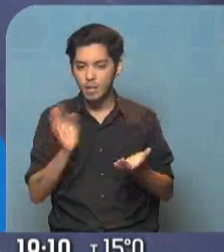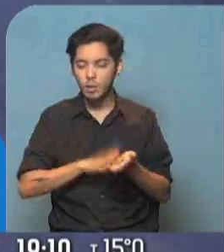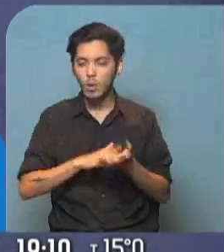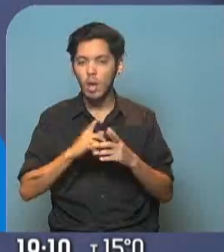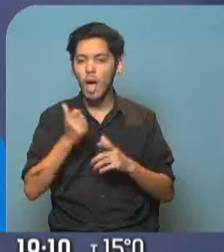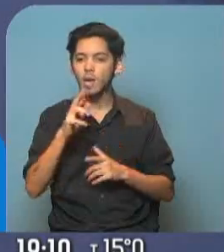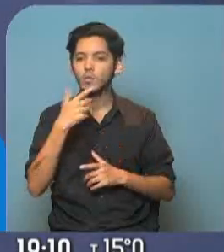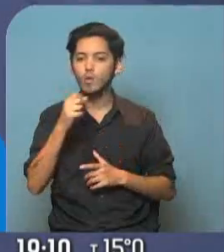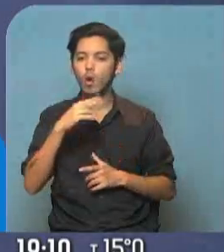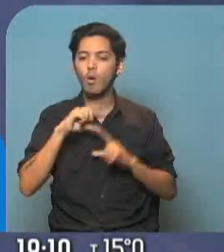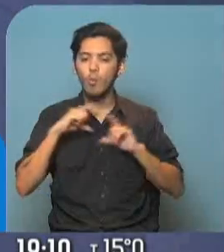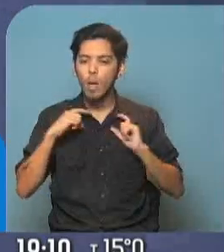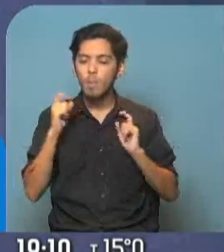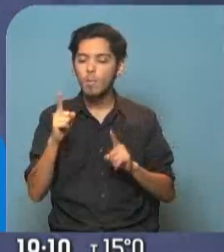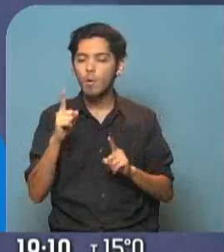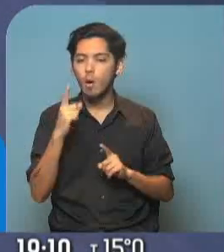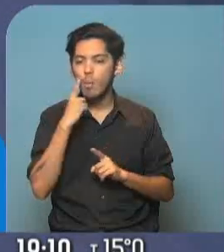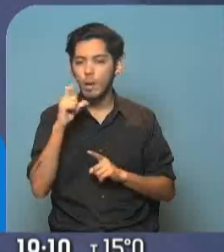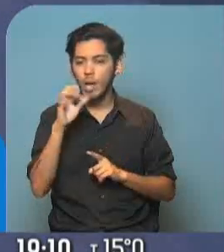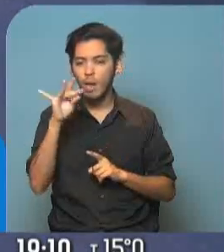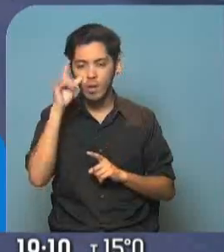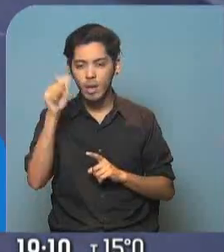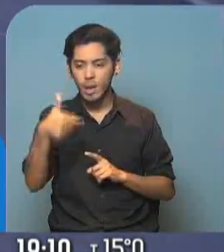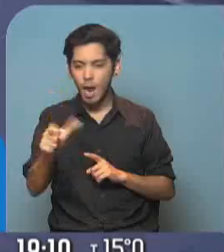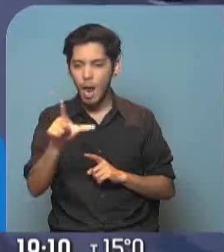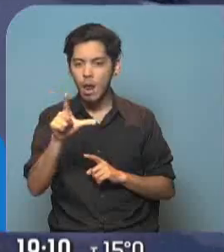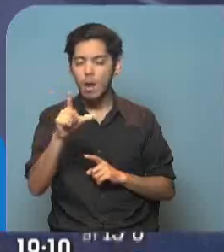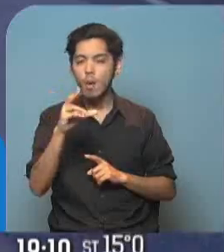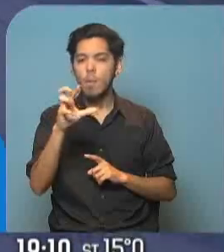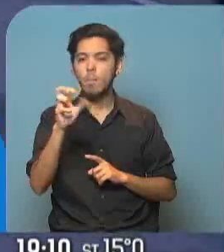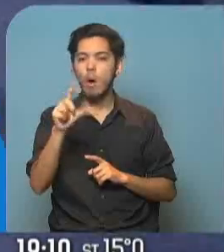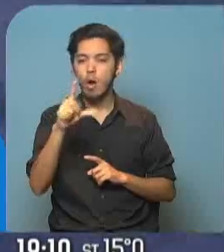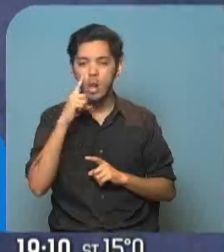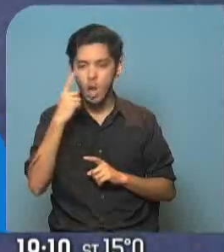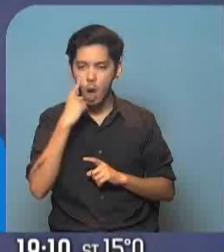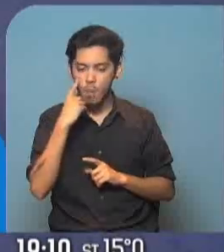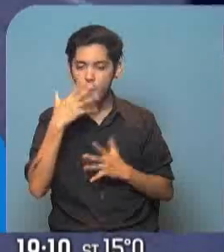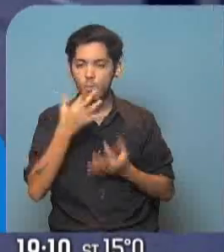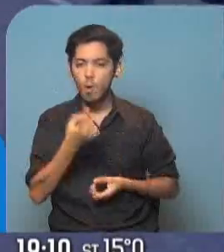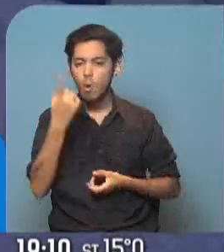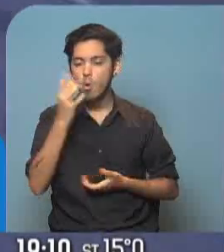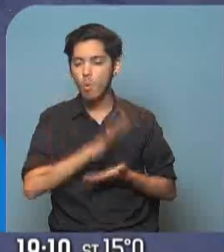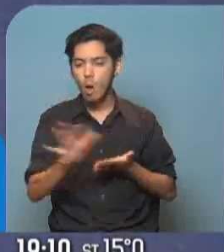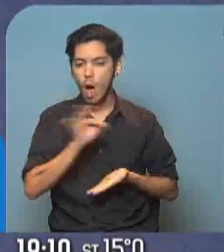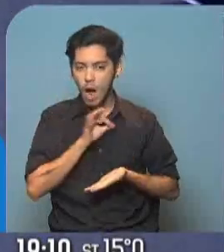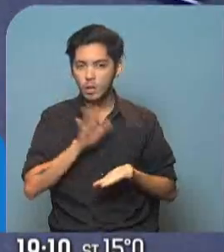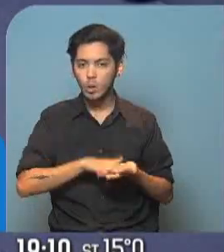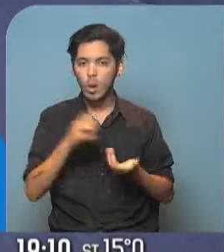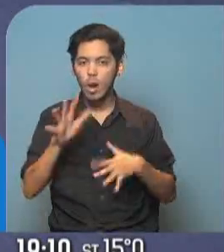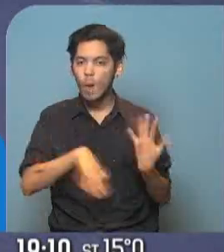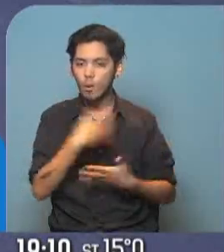Aires y primado de la Argentina, el cardenal Mario Alberto Poli. Al cumplirse un nuevo aniversario de la Revolución de